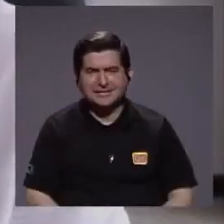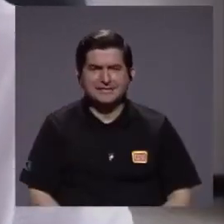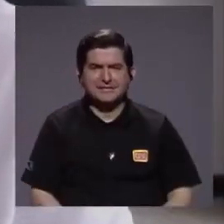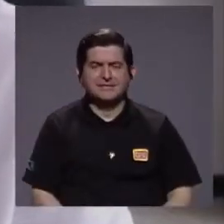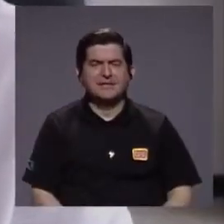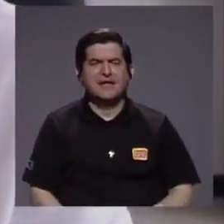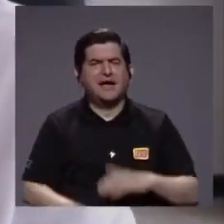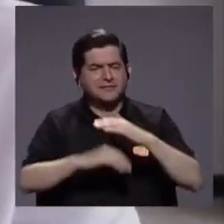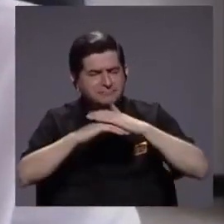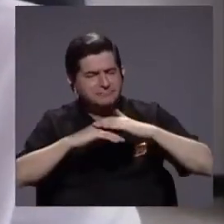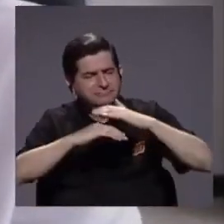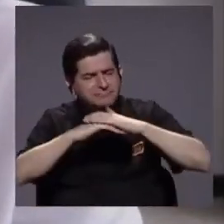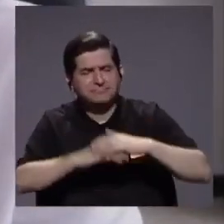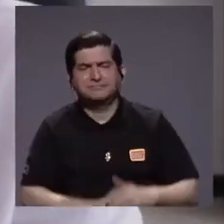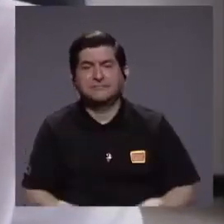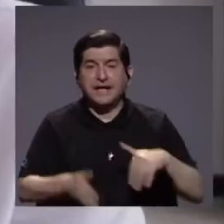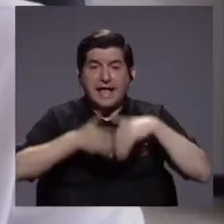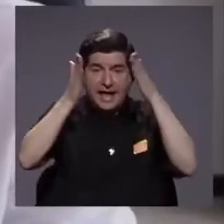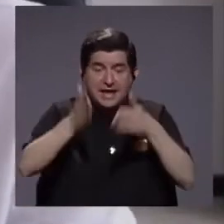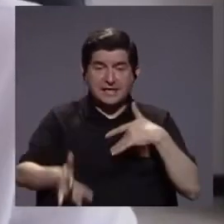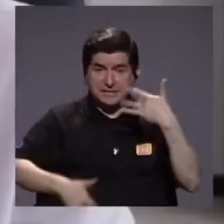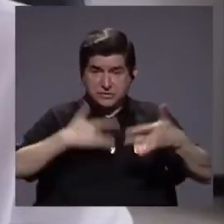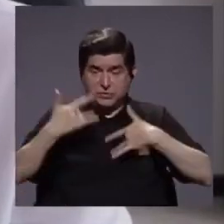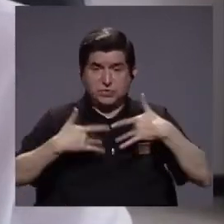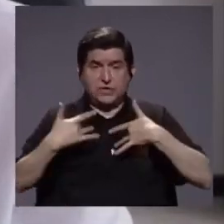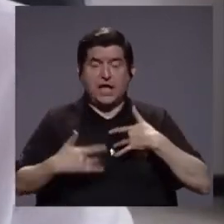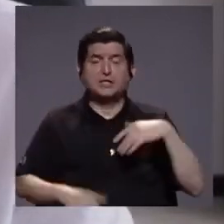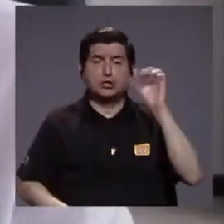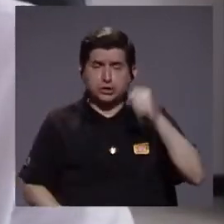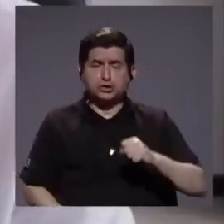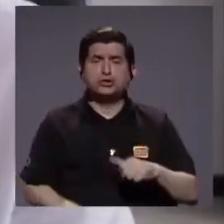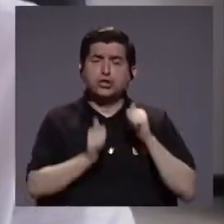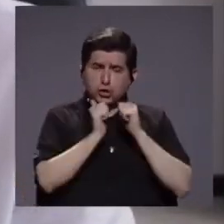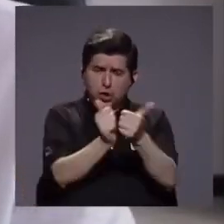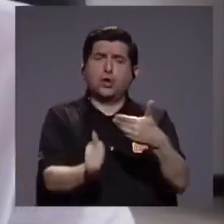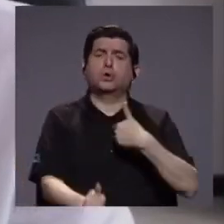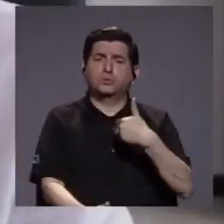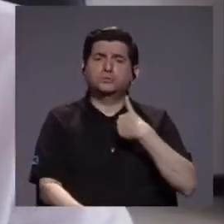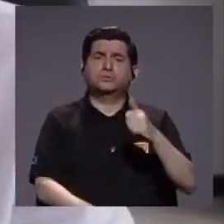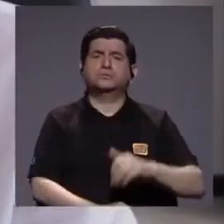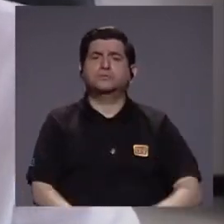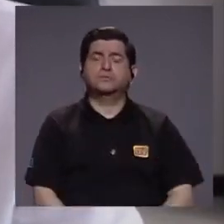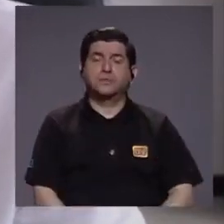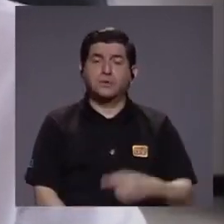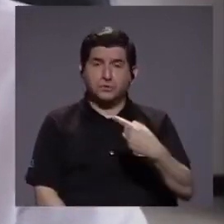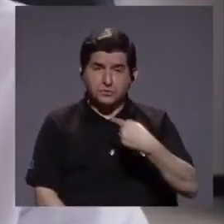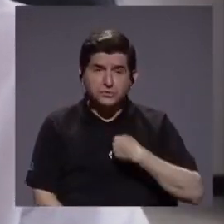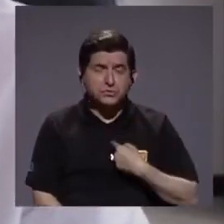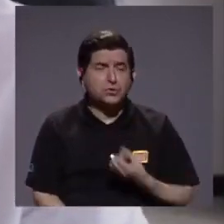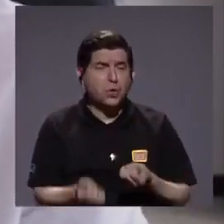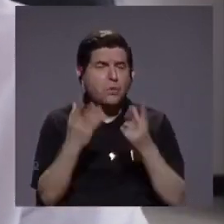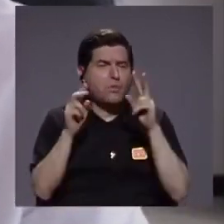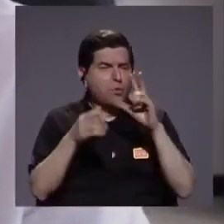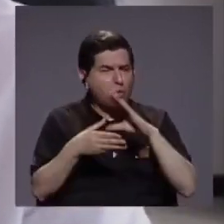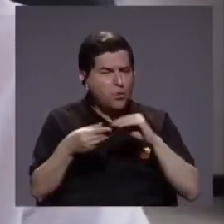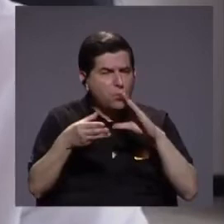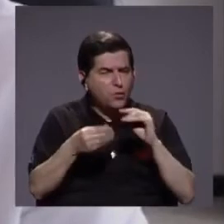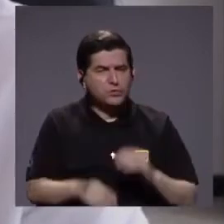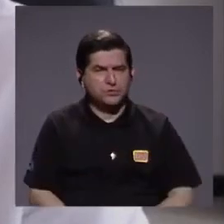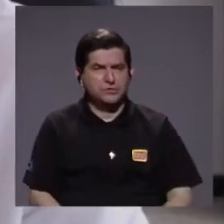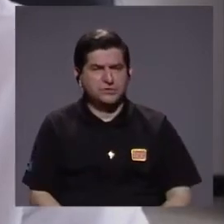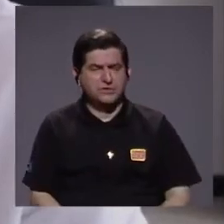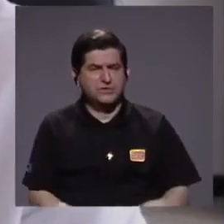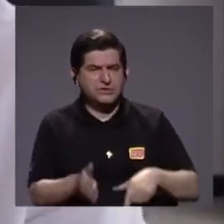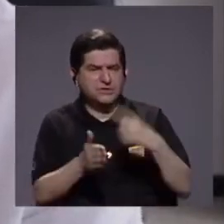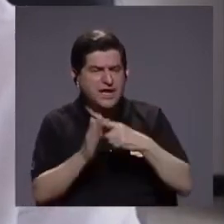cálido, que el estudiante sienta que efectivamente esté acompañado. he tenido muchas observaciones de que el trato